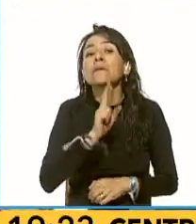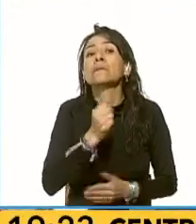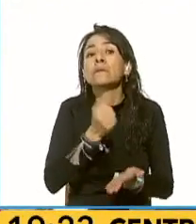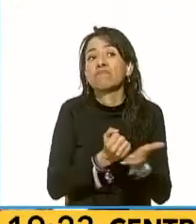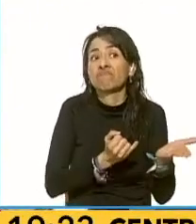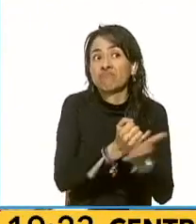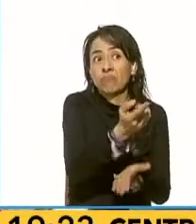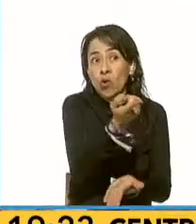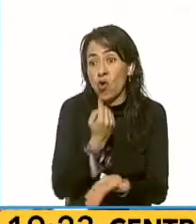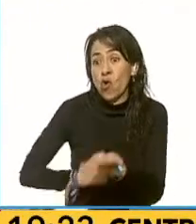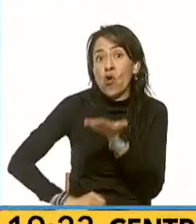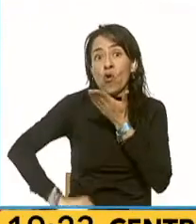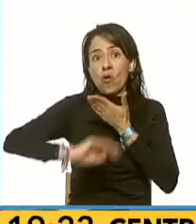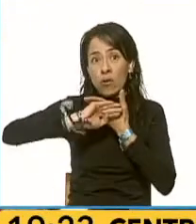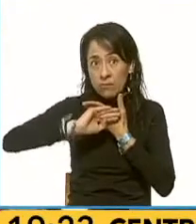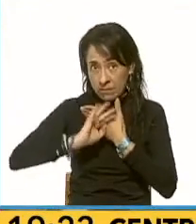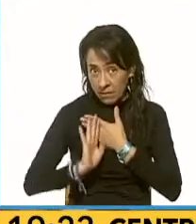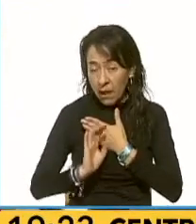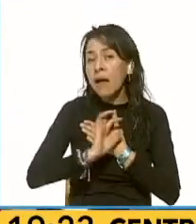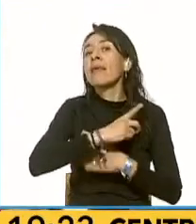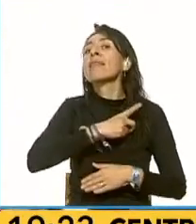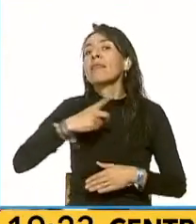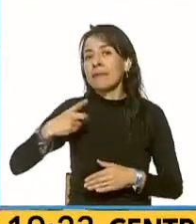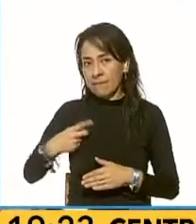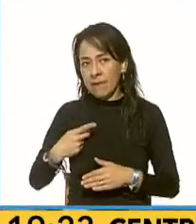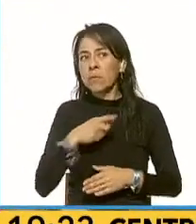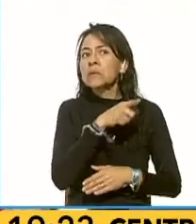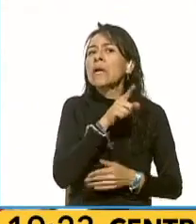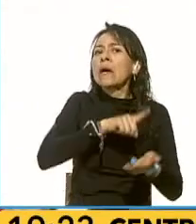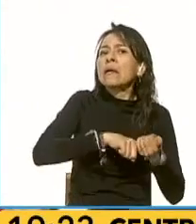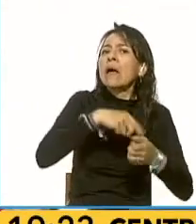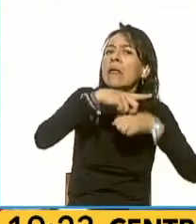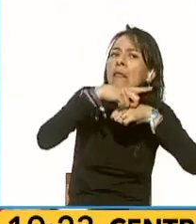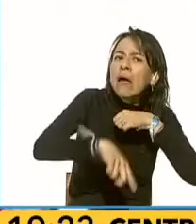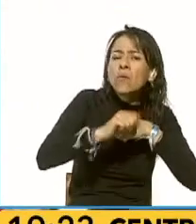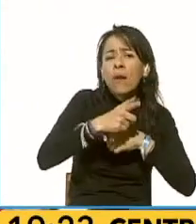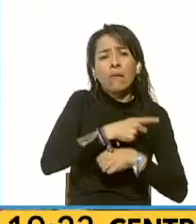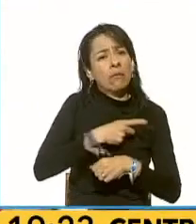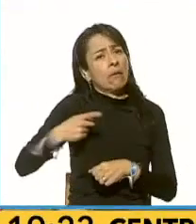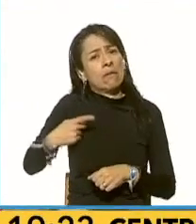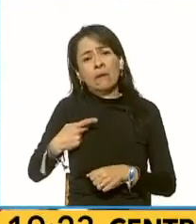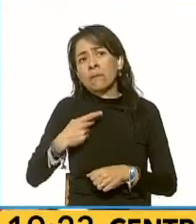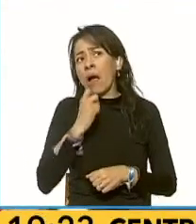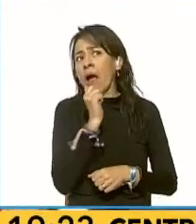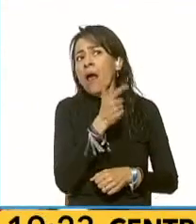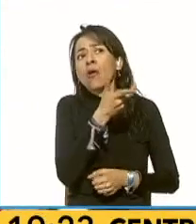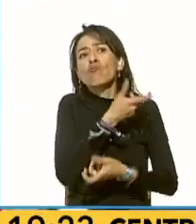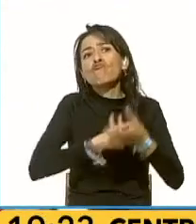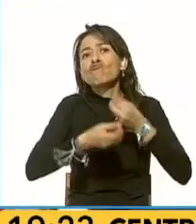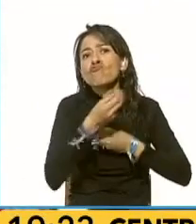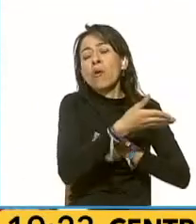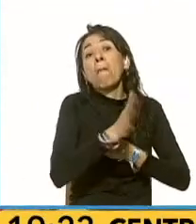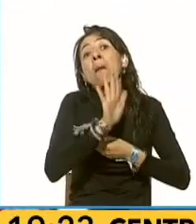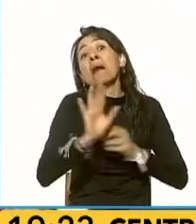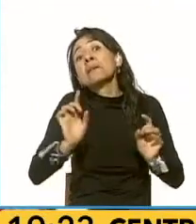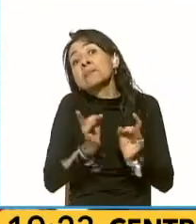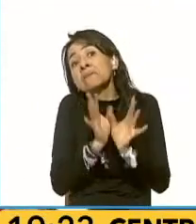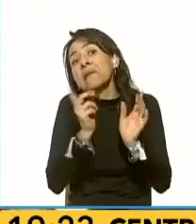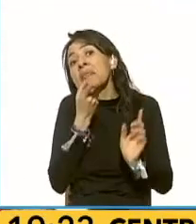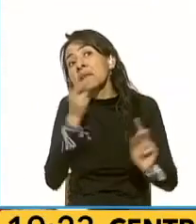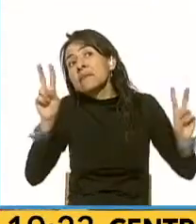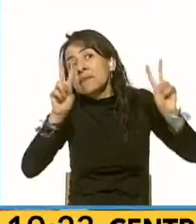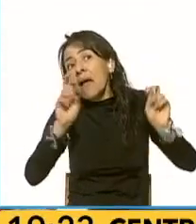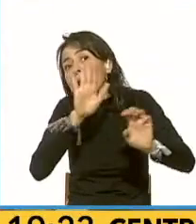que cubramos todos los daños patrimoniales que supuestamente causamos a Banco Azteca y, bueno,